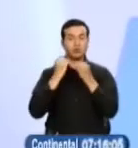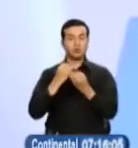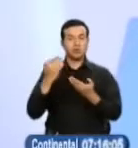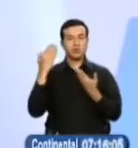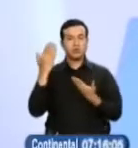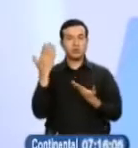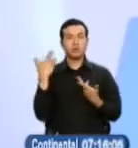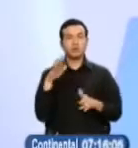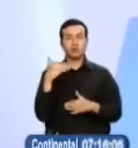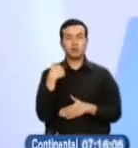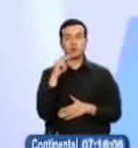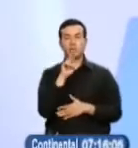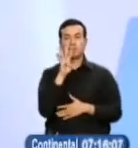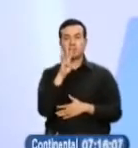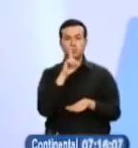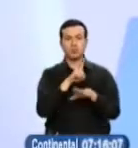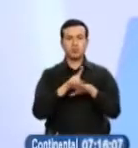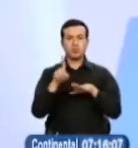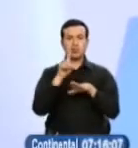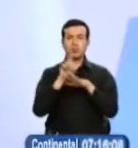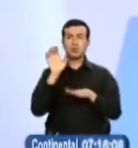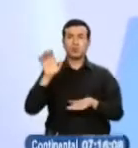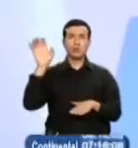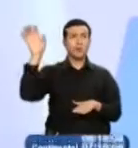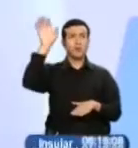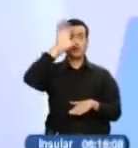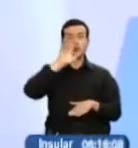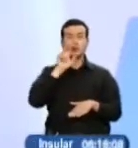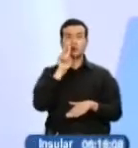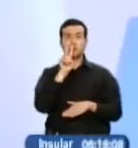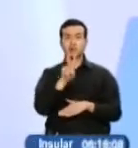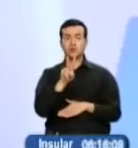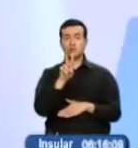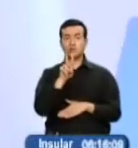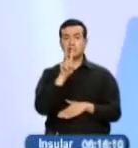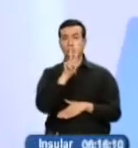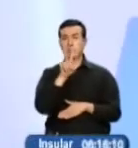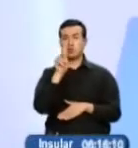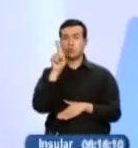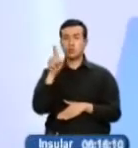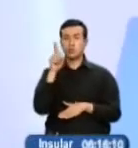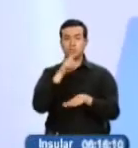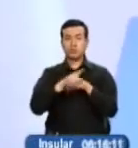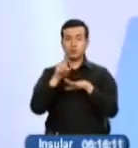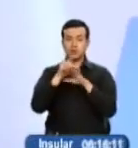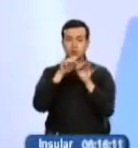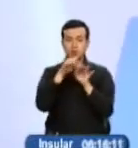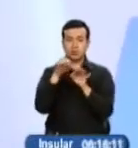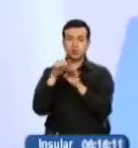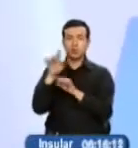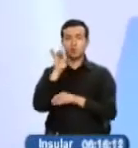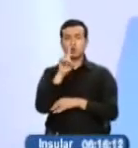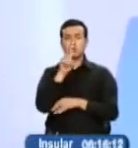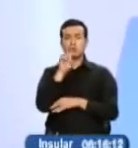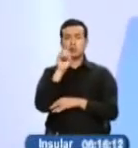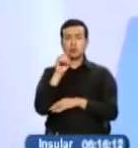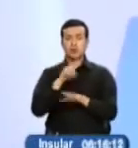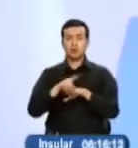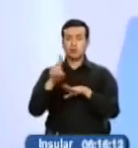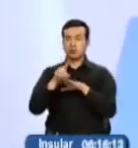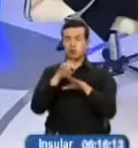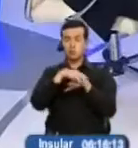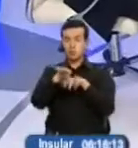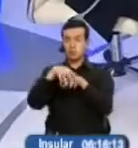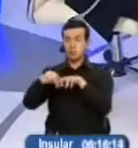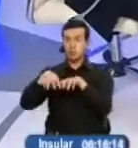tiene 24 directivas provinciales, que tiene 221 directivas cantonales, 820 directivas parroquiales.